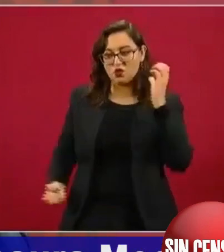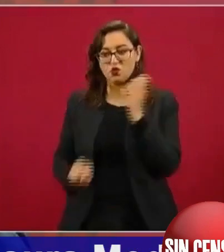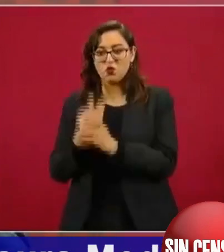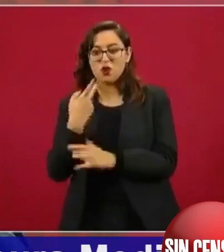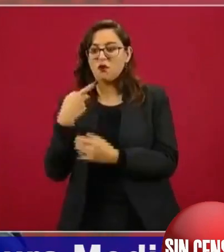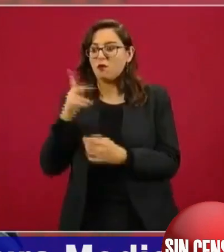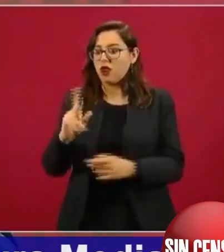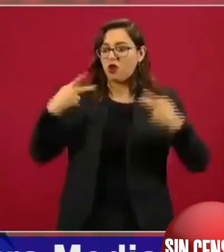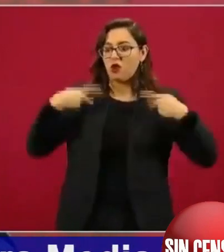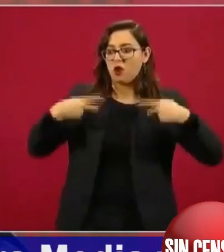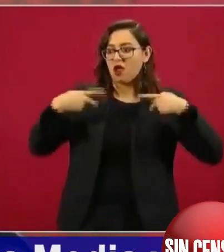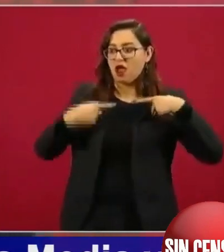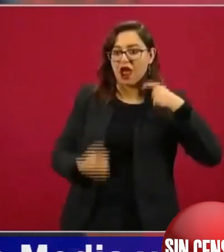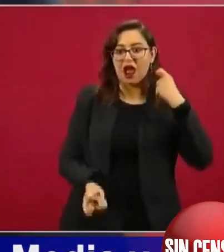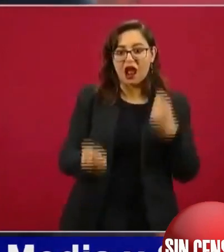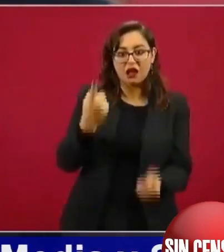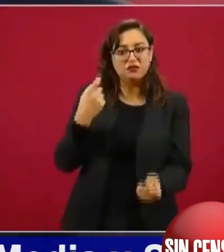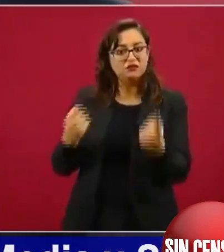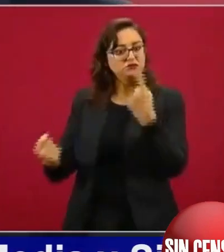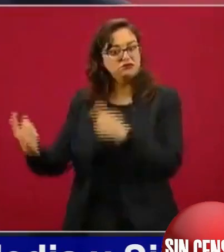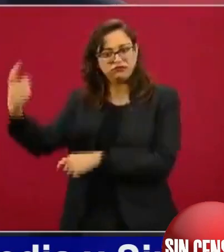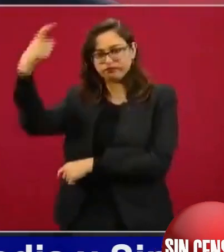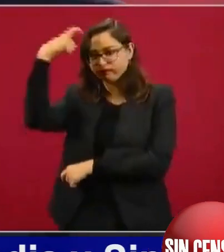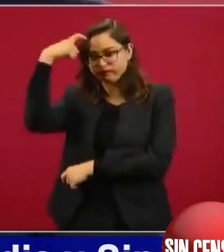de quienes